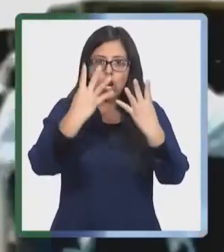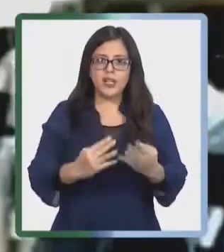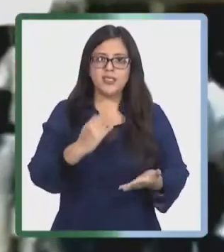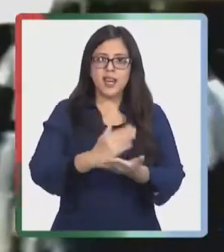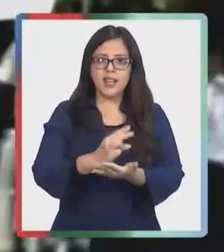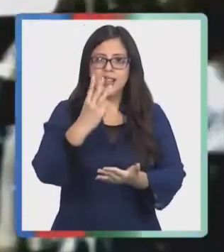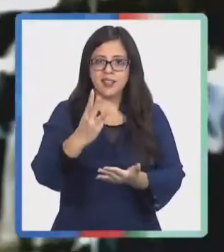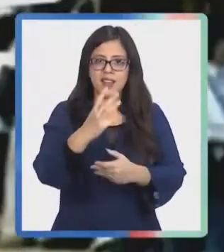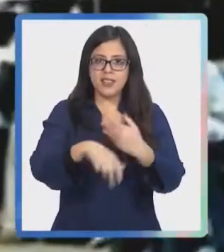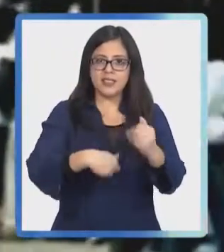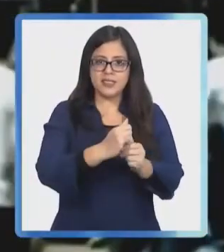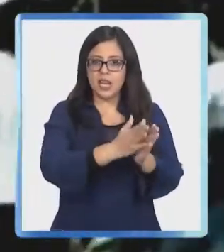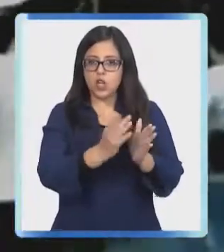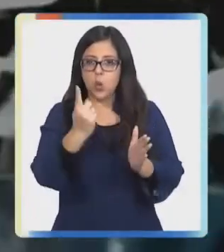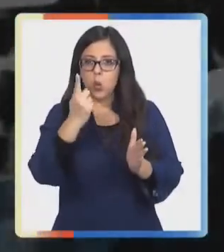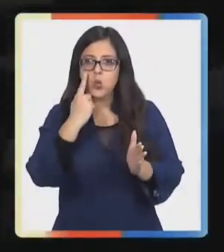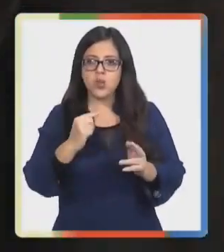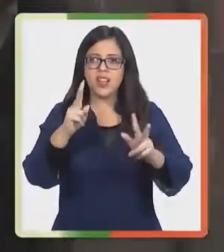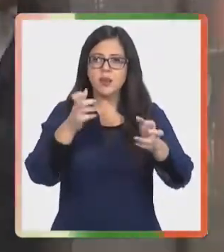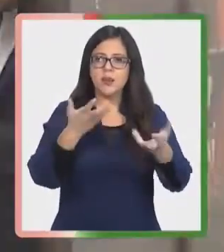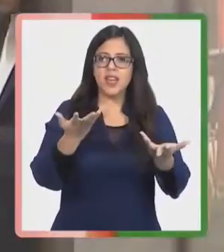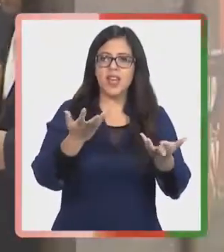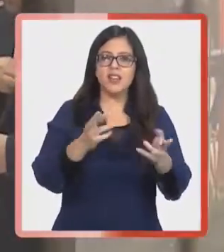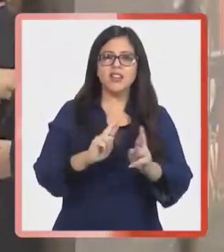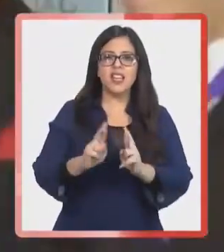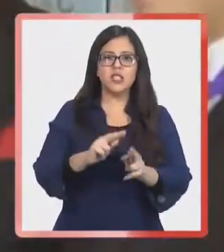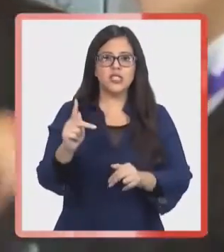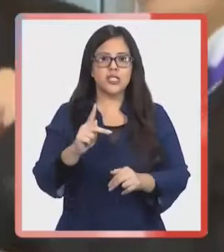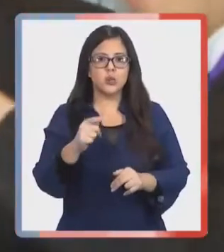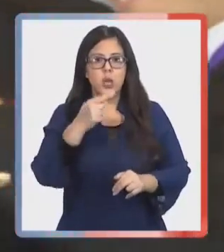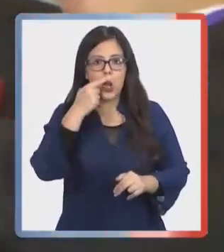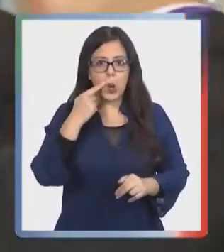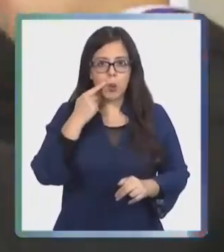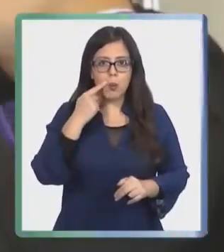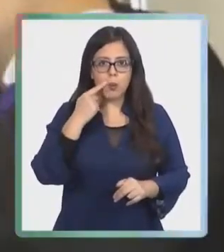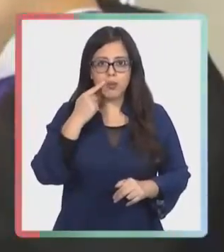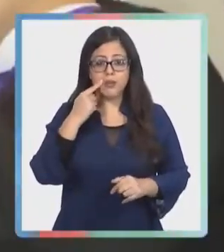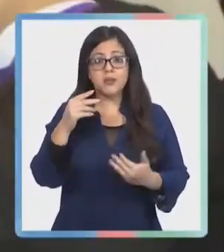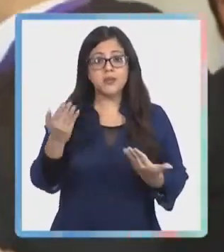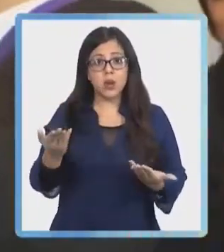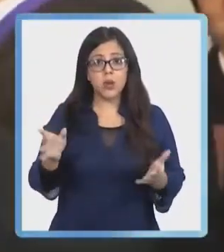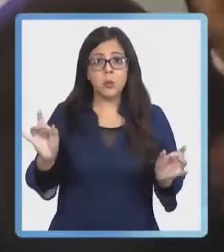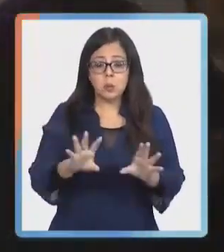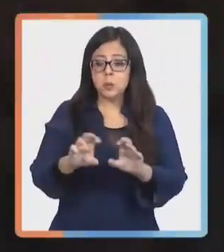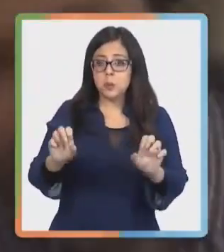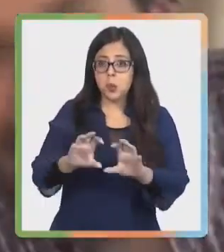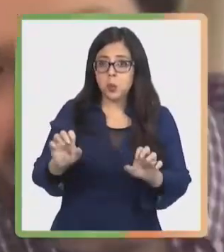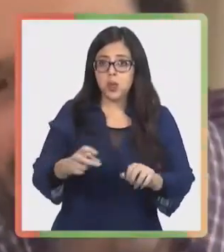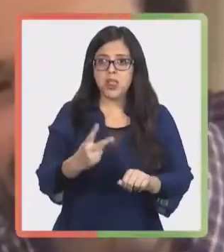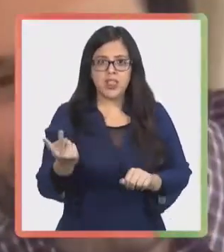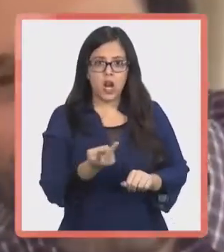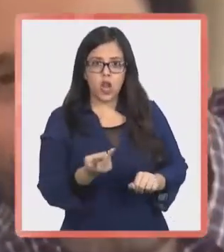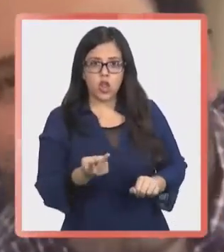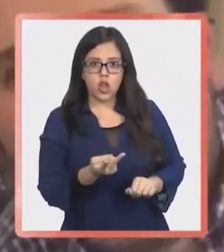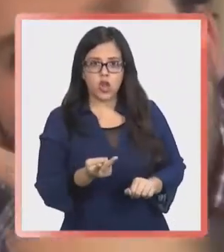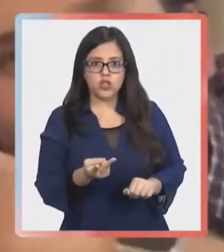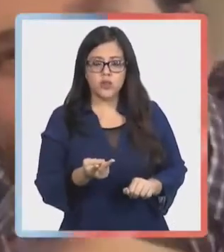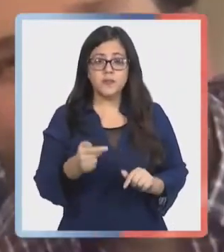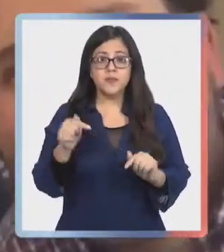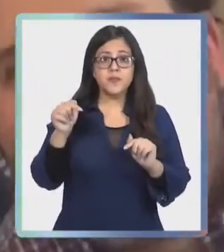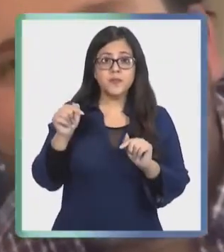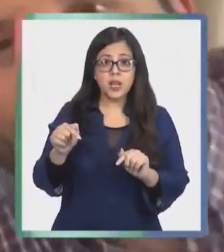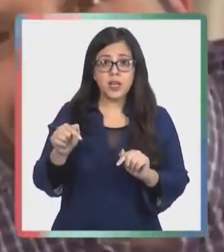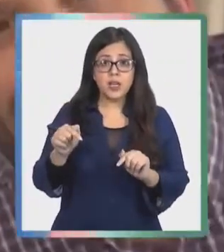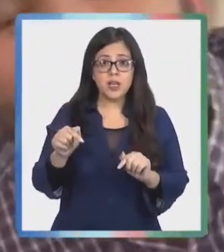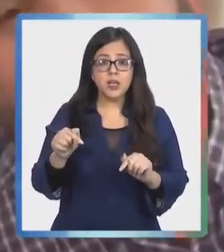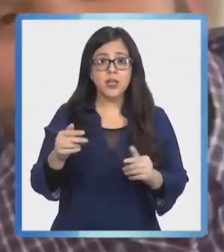cárcel de hasta 3 años y 1 día las relaciones sexuales entre hombres, aun cuando hubiera consentimiento entre ambas partes